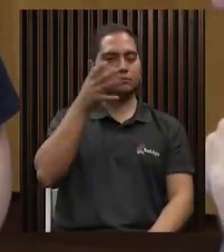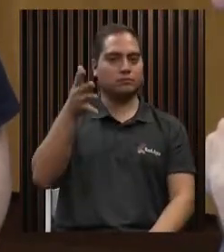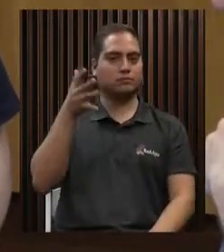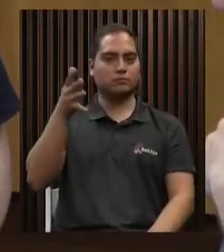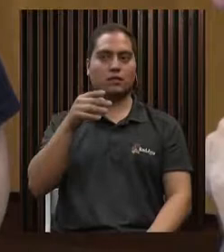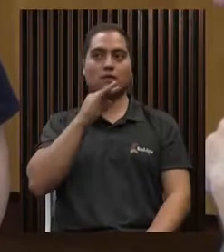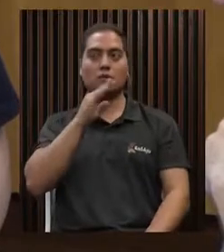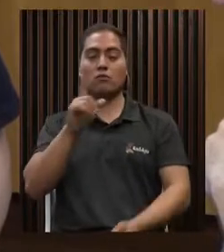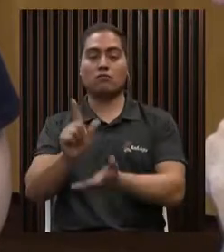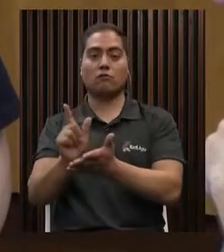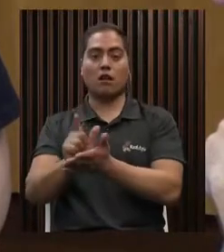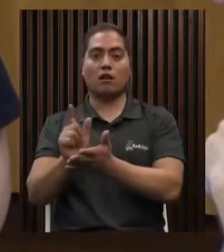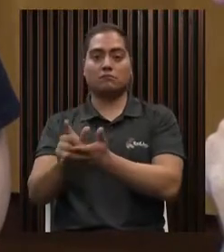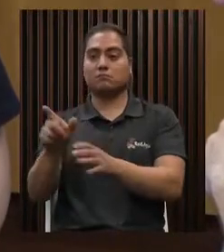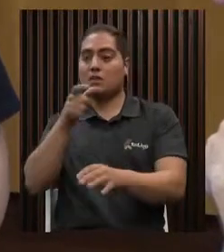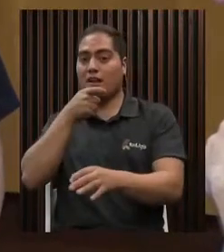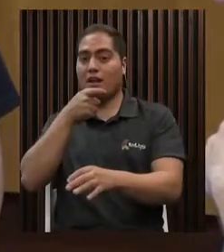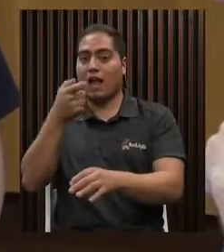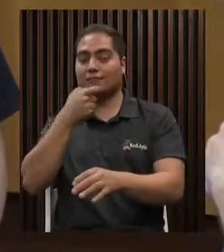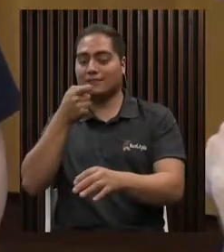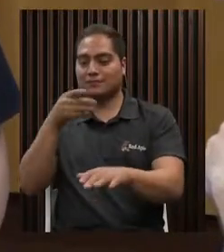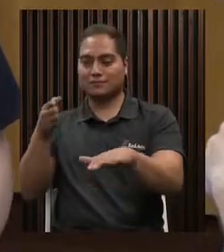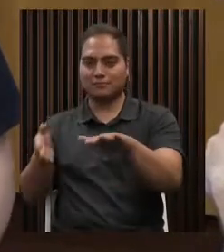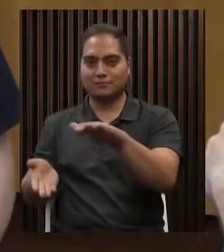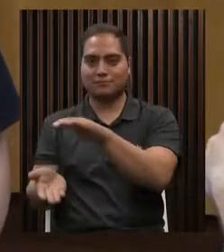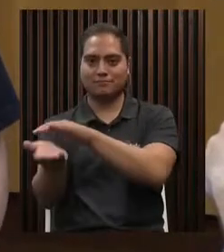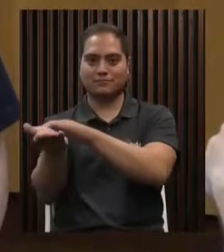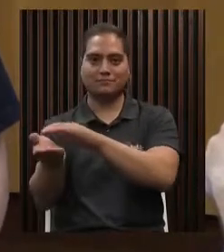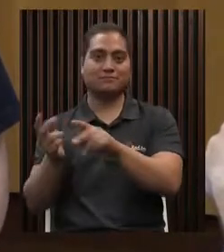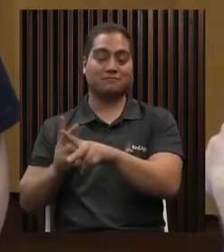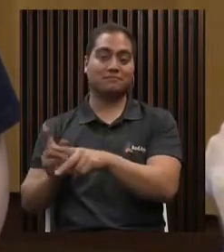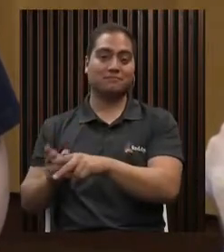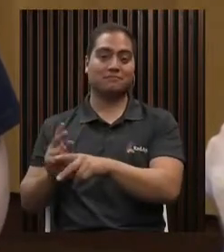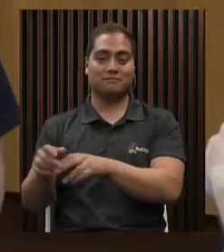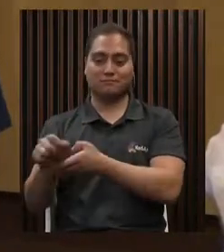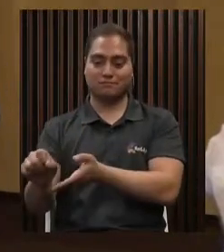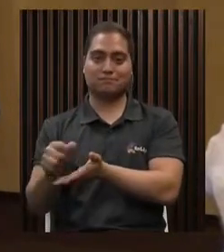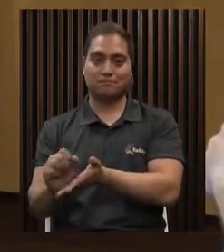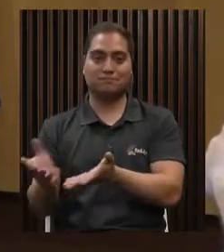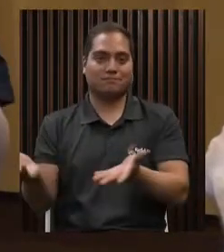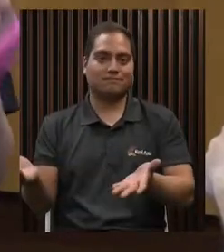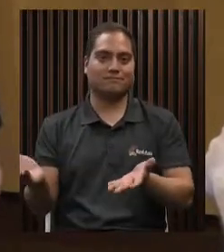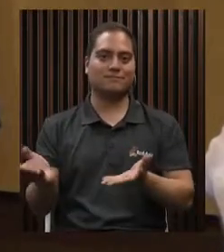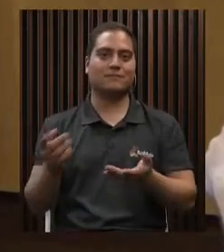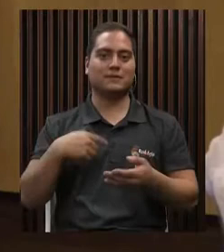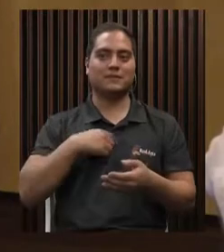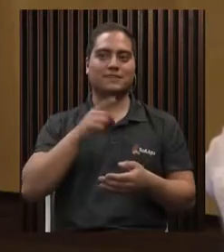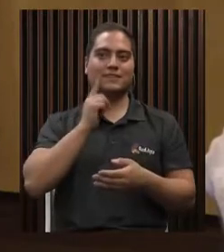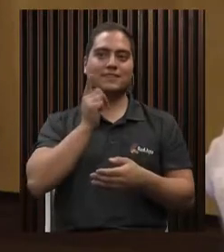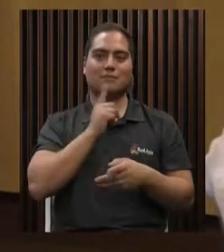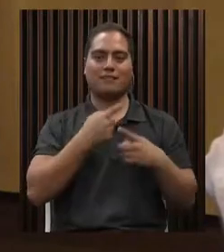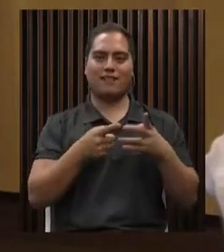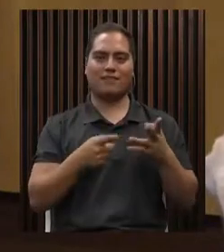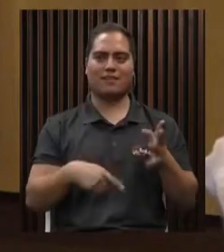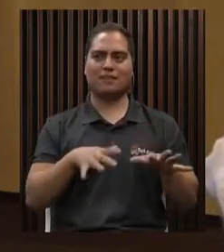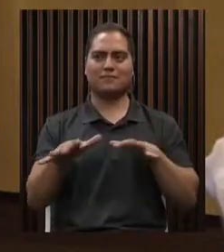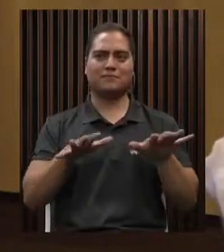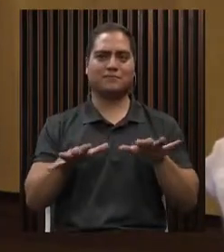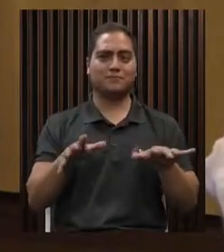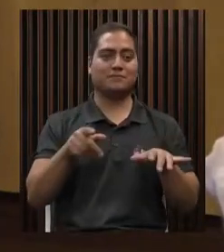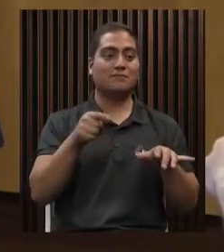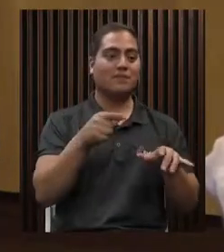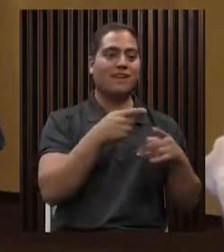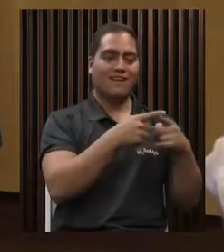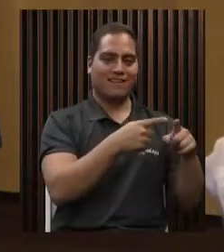galletas, etcétera. Así que trajimos la obra y sus distintas escenas y la generamos o la reprodujimos en áreas de actividad. Estuvo abierto